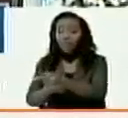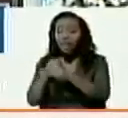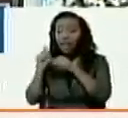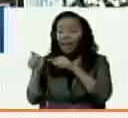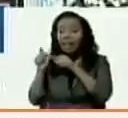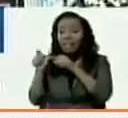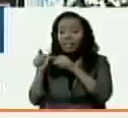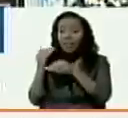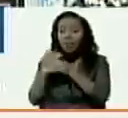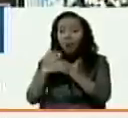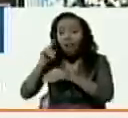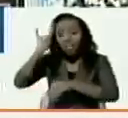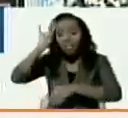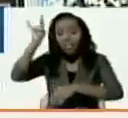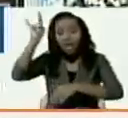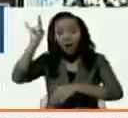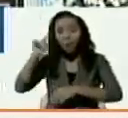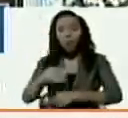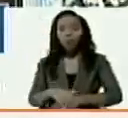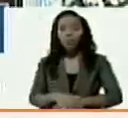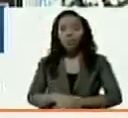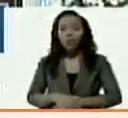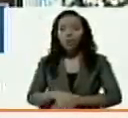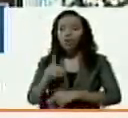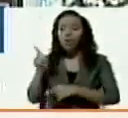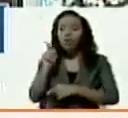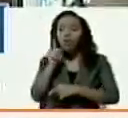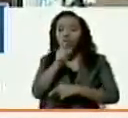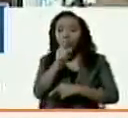un demonio y se lo va a tragar.